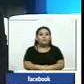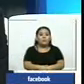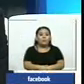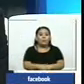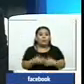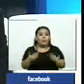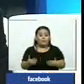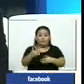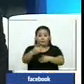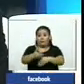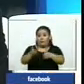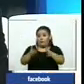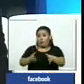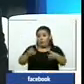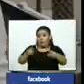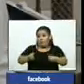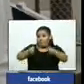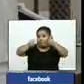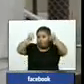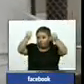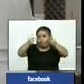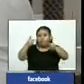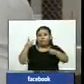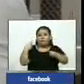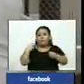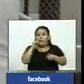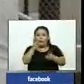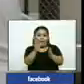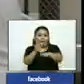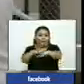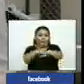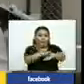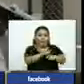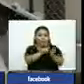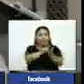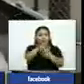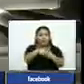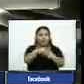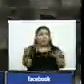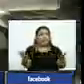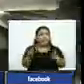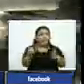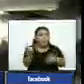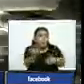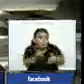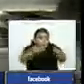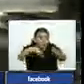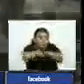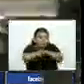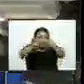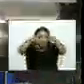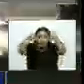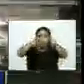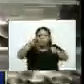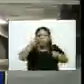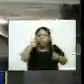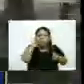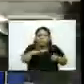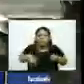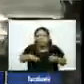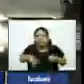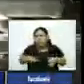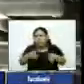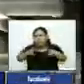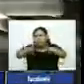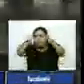Y la Dirección Nacional de Centros Penales anunció los programas de reinserción que se van a desarrollar para los privados de libertad del centro carcelario